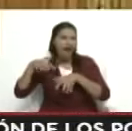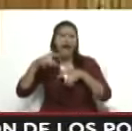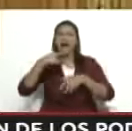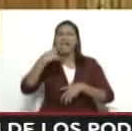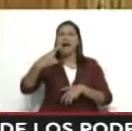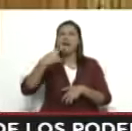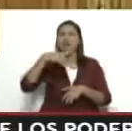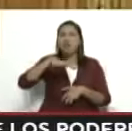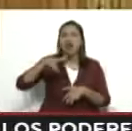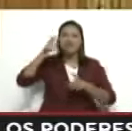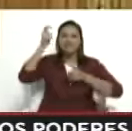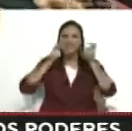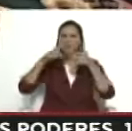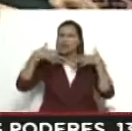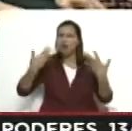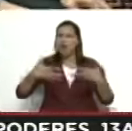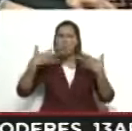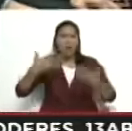está Chávez?